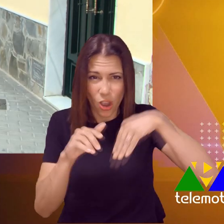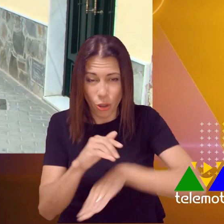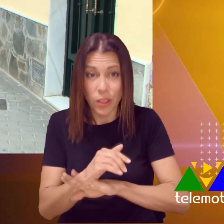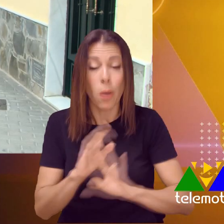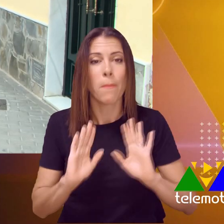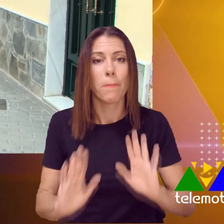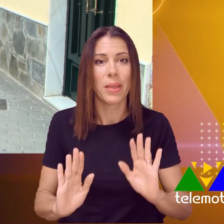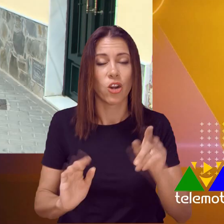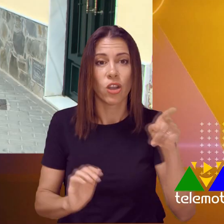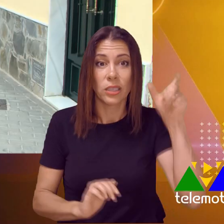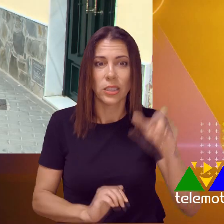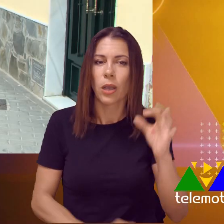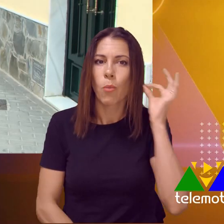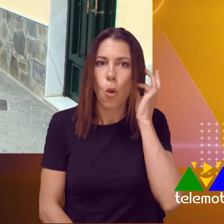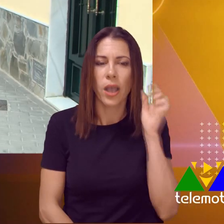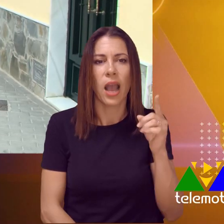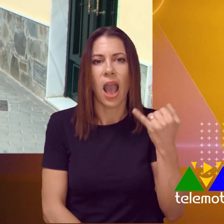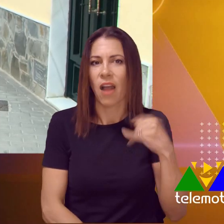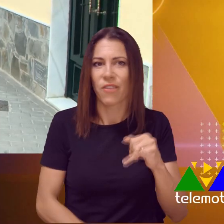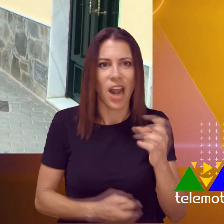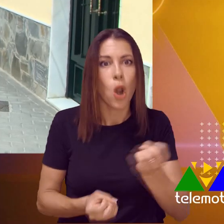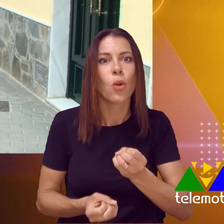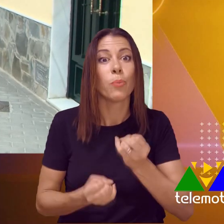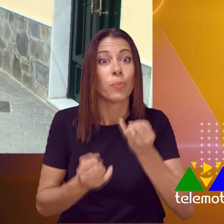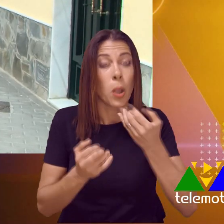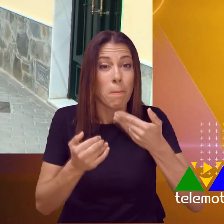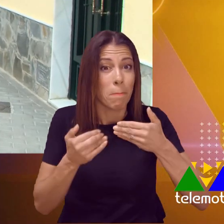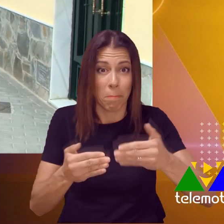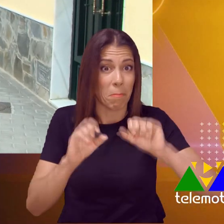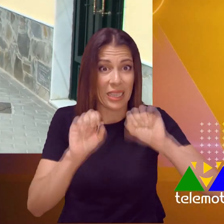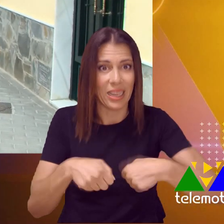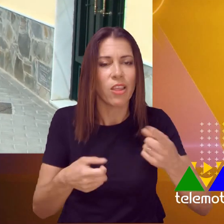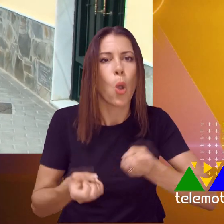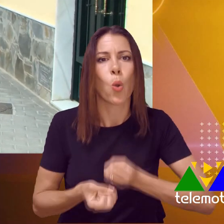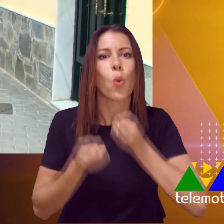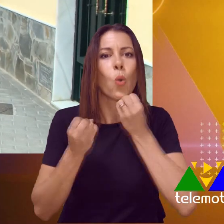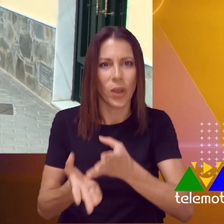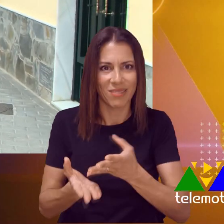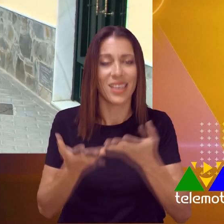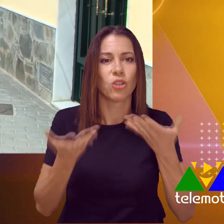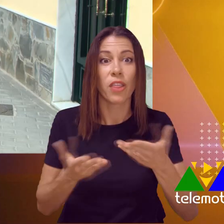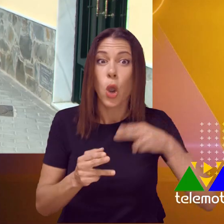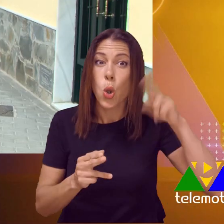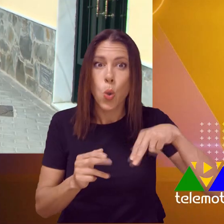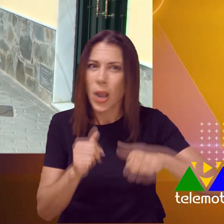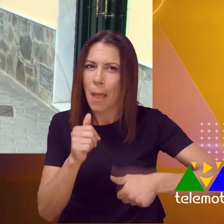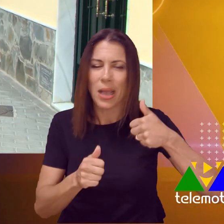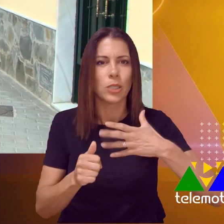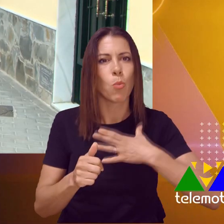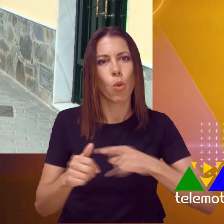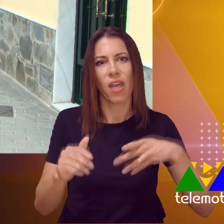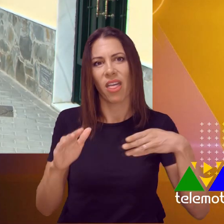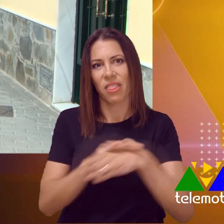pero aquella mujer termina contando la historia del tesoro y nunca pudo acceder al